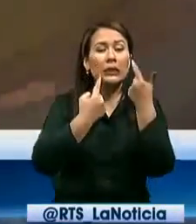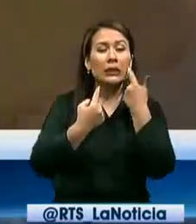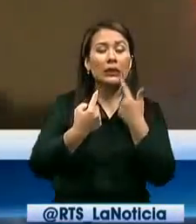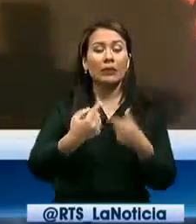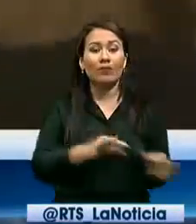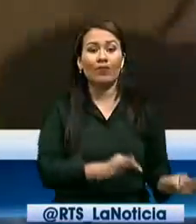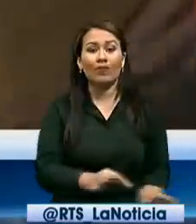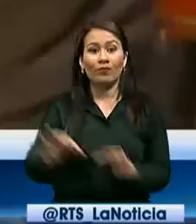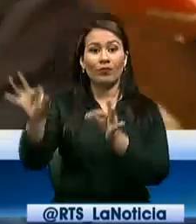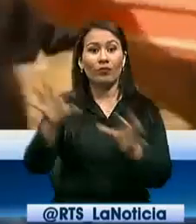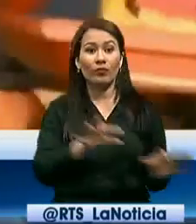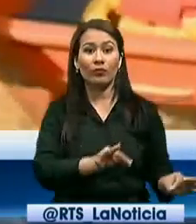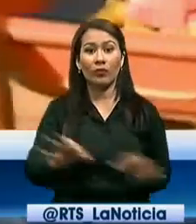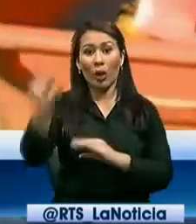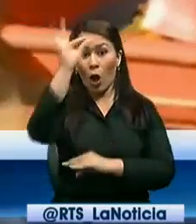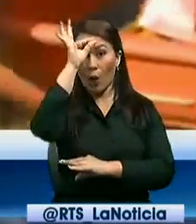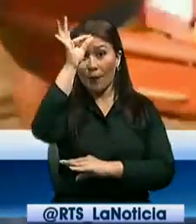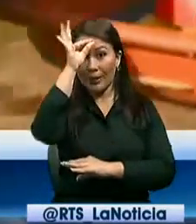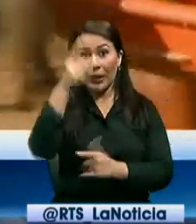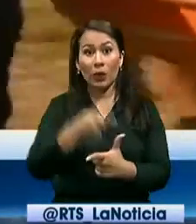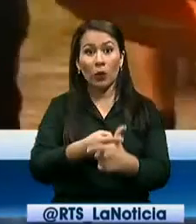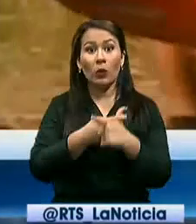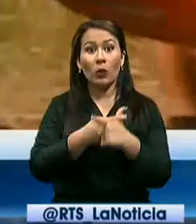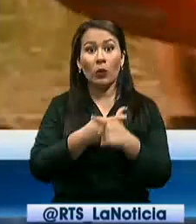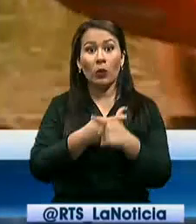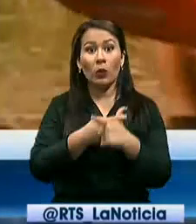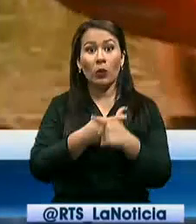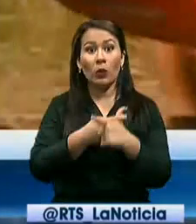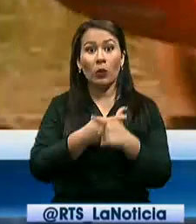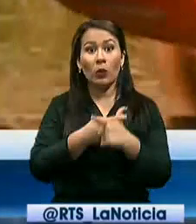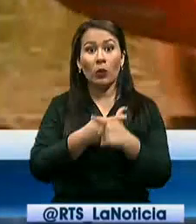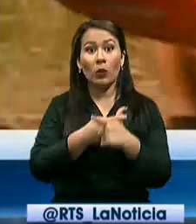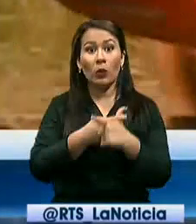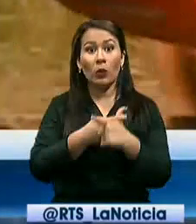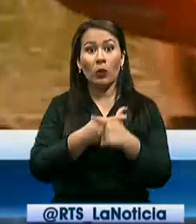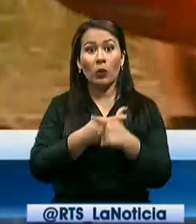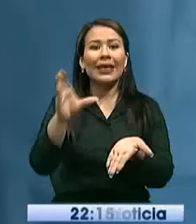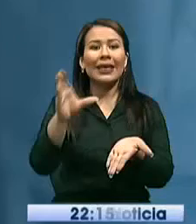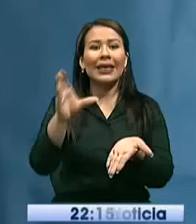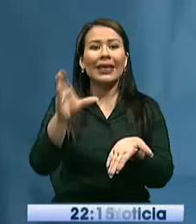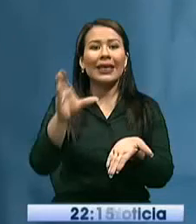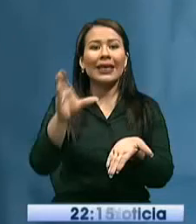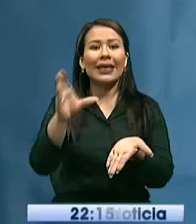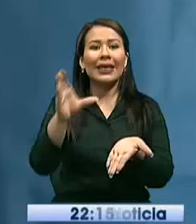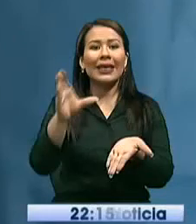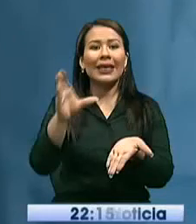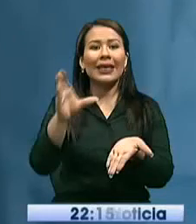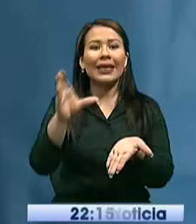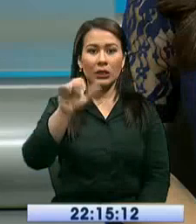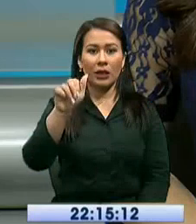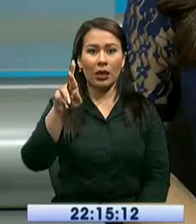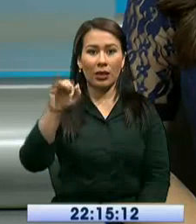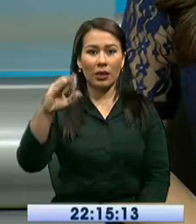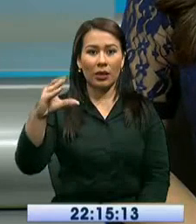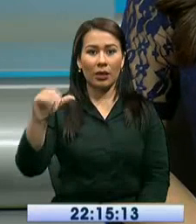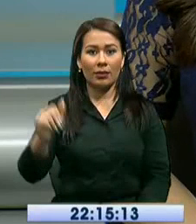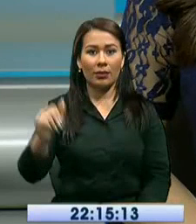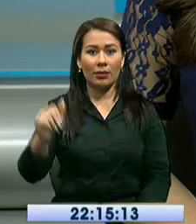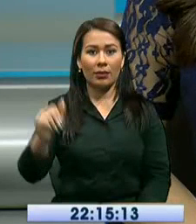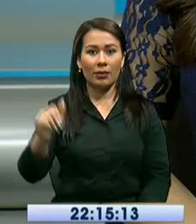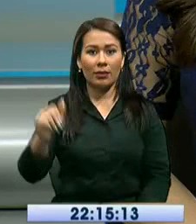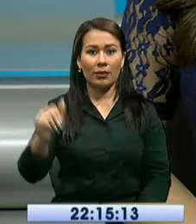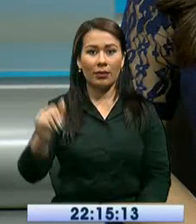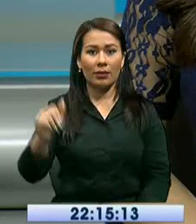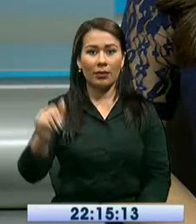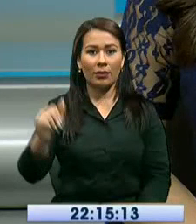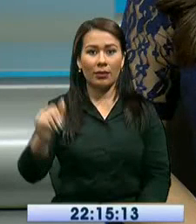a diferentes hospitales de la capital, informó Ítalo Ruiz. De regreso al